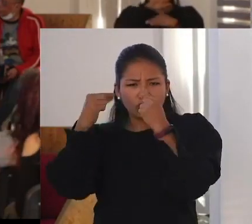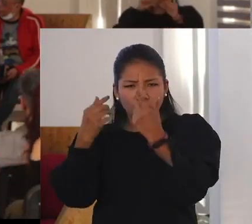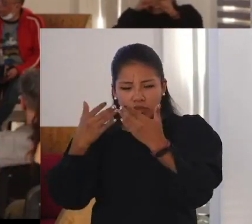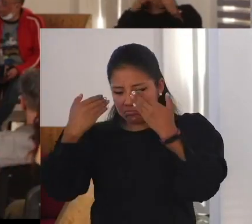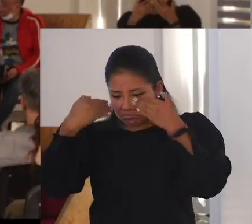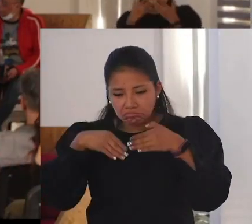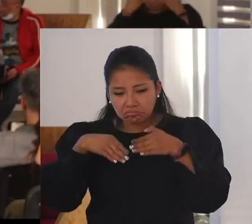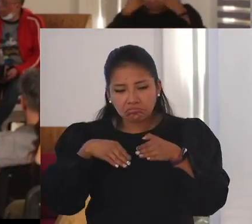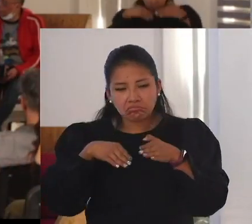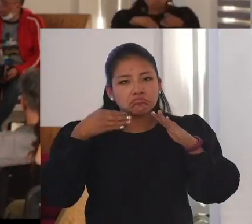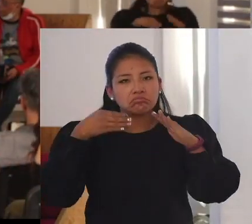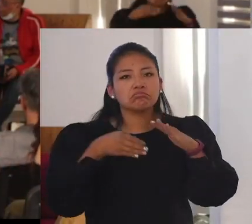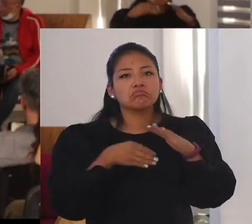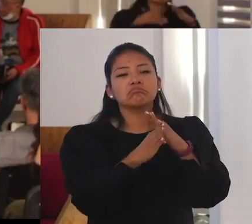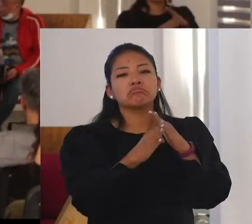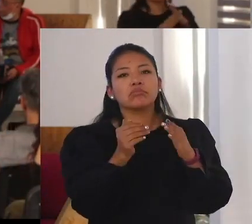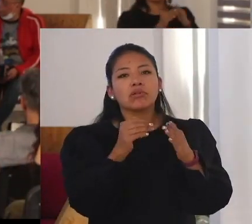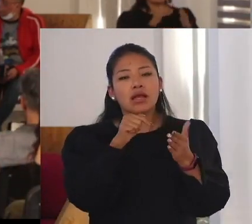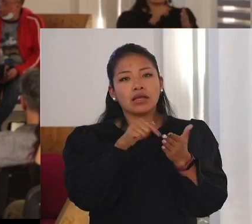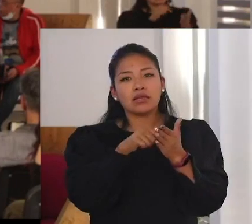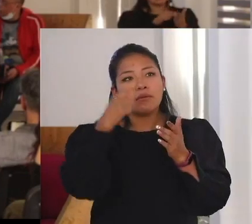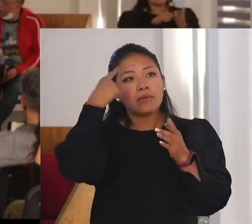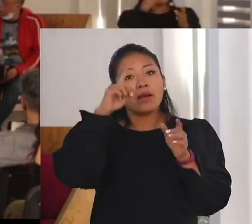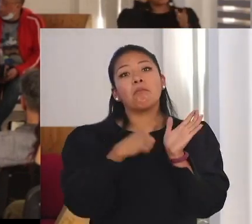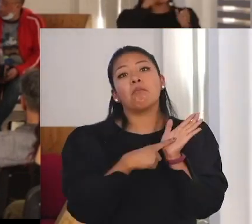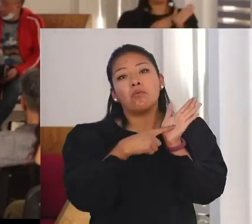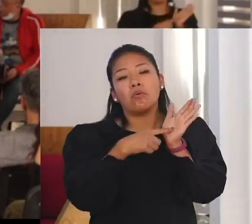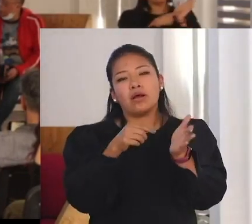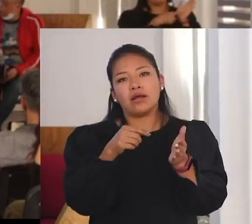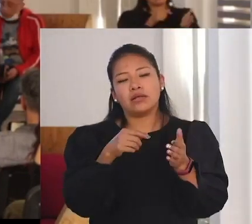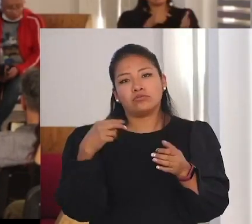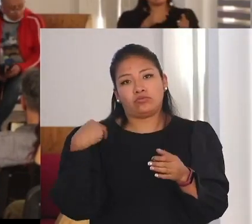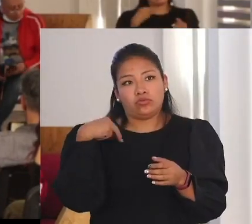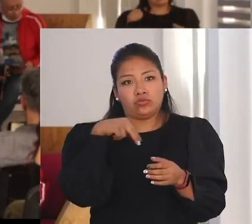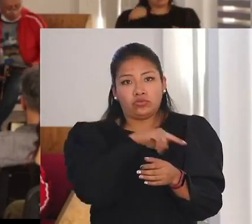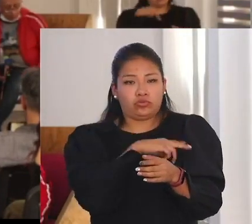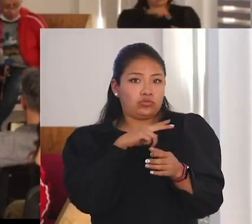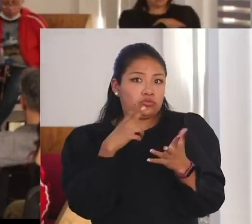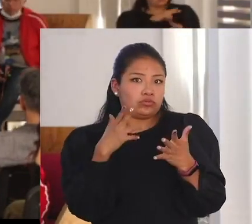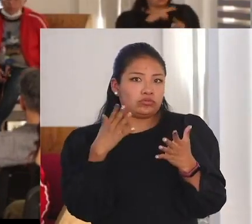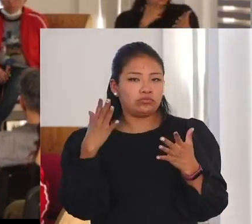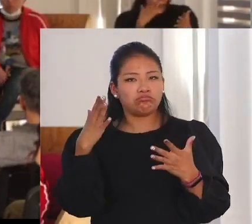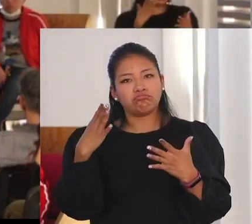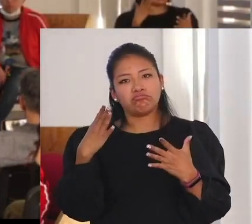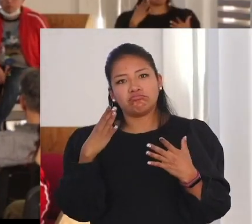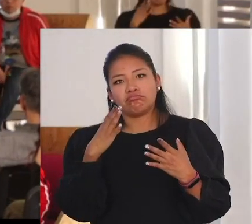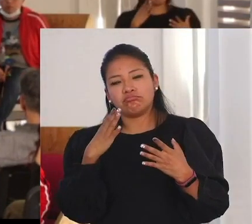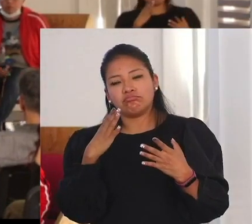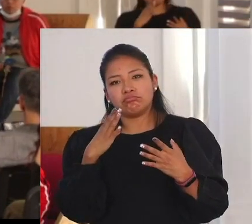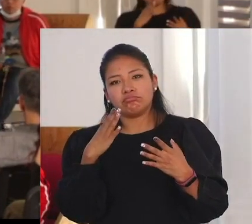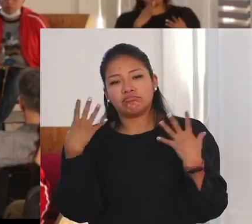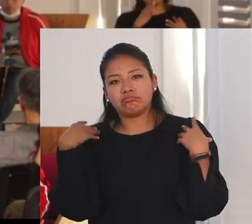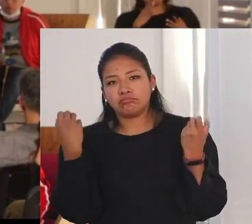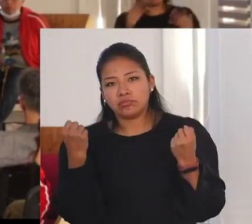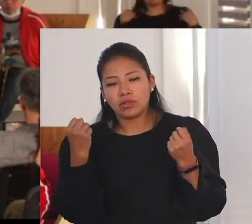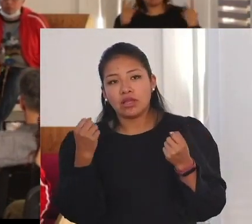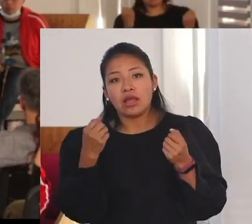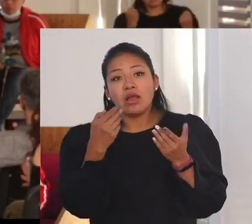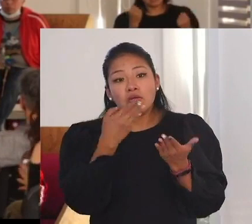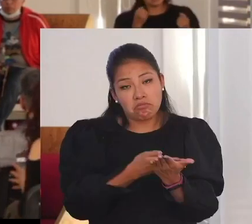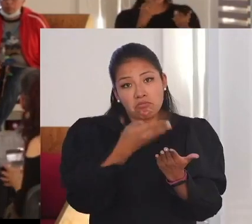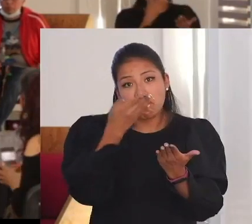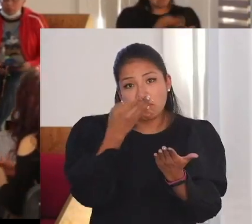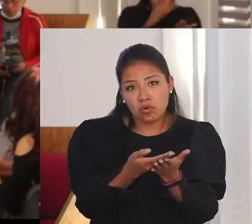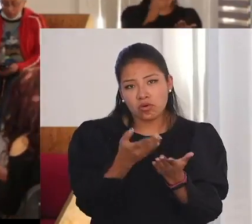para que se notara que era nuestra presencia presentamos como primera actividad Antes que nada un proyecto de ley